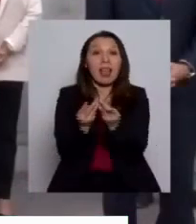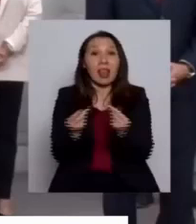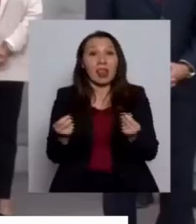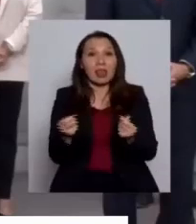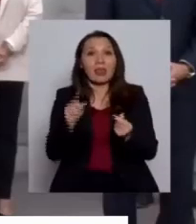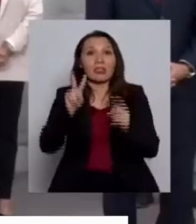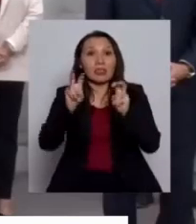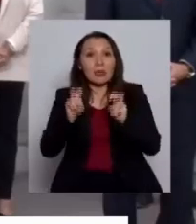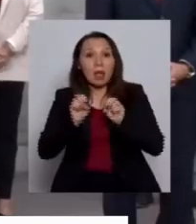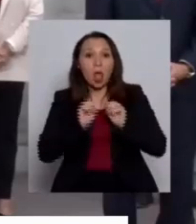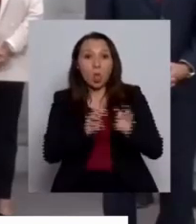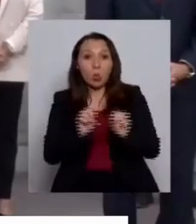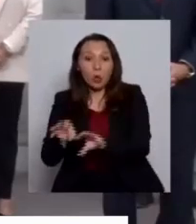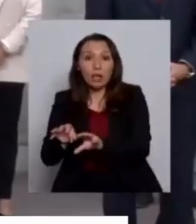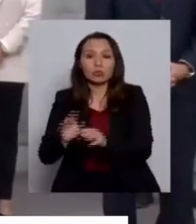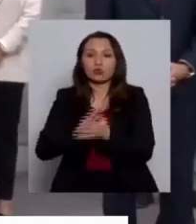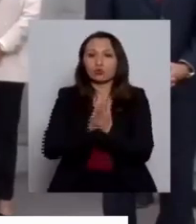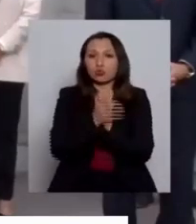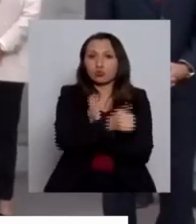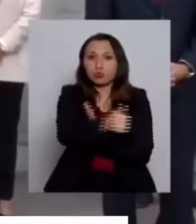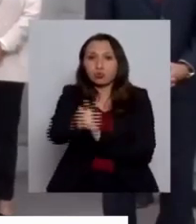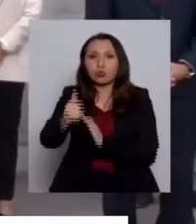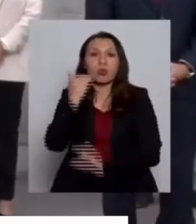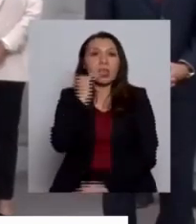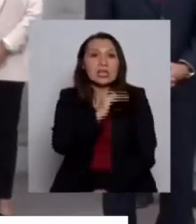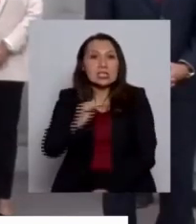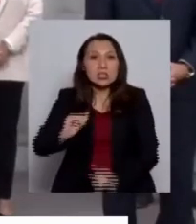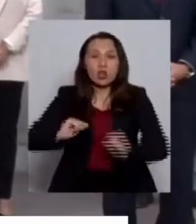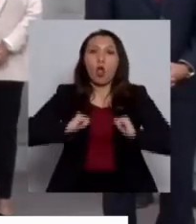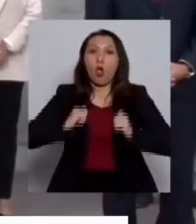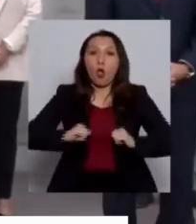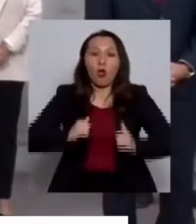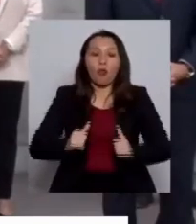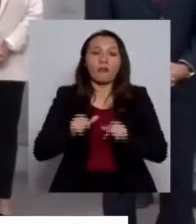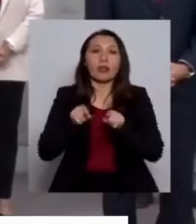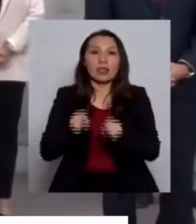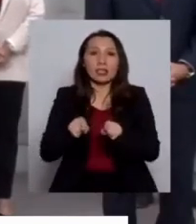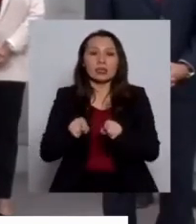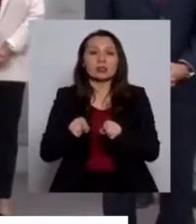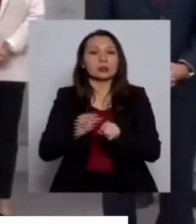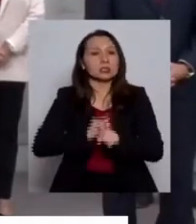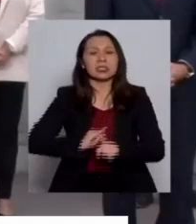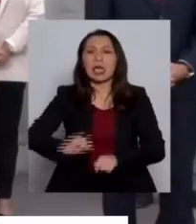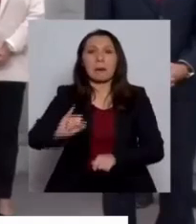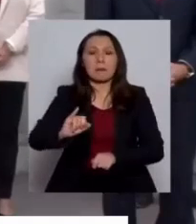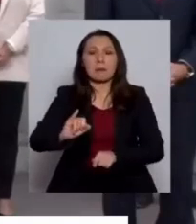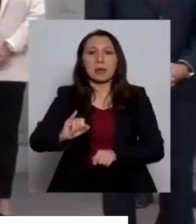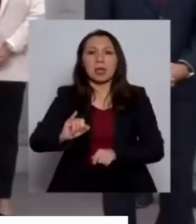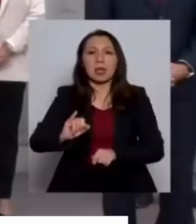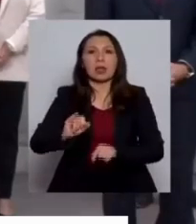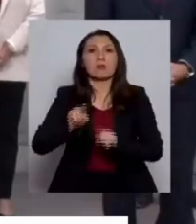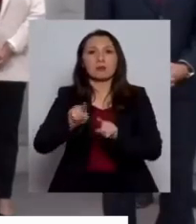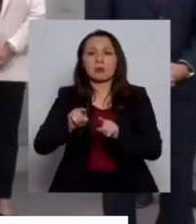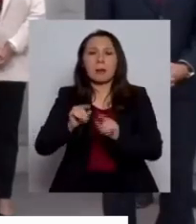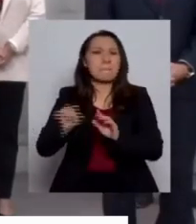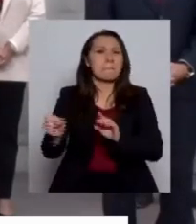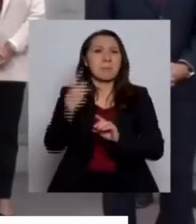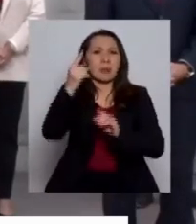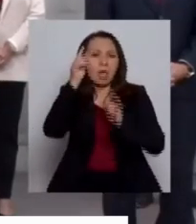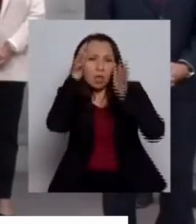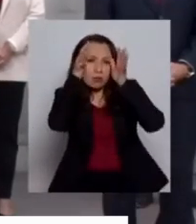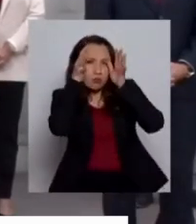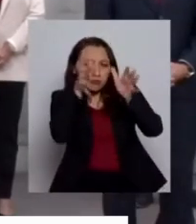deja en suspenso opción de veto al retiro del 10%, esto lo dijo hoy día. Vamos a esperar que termine todo el